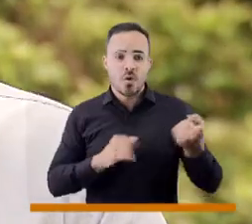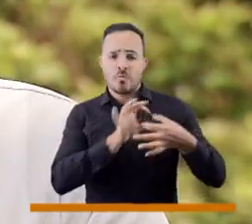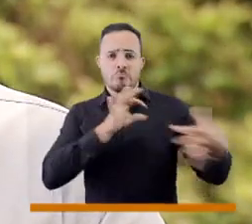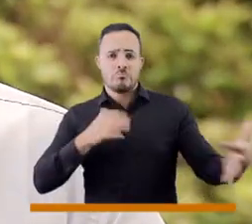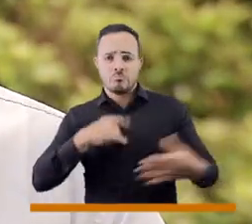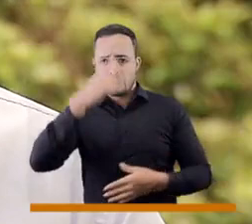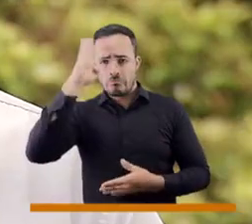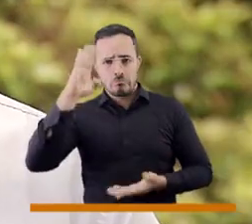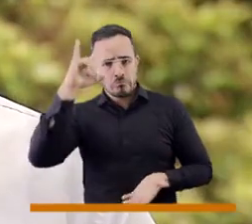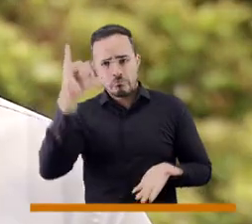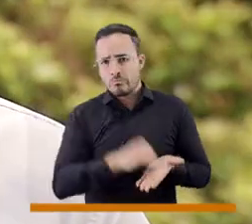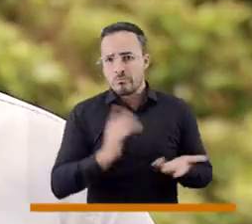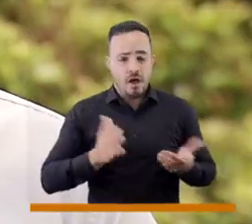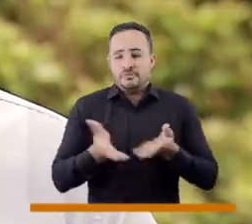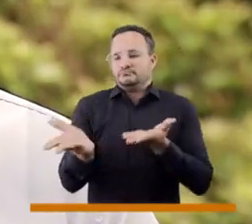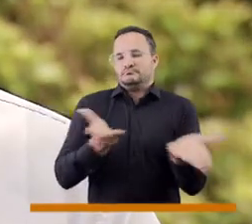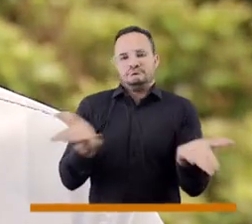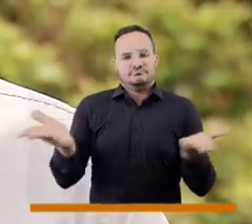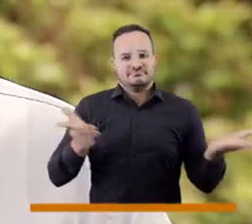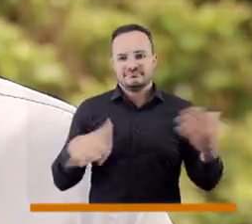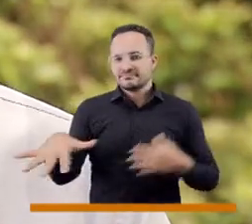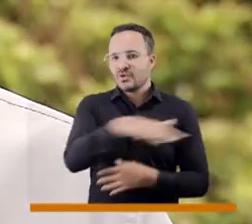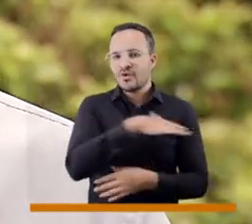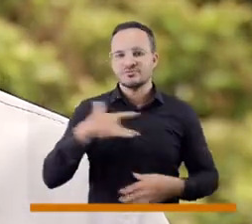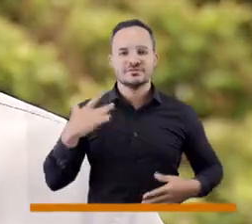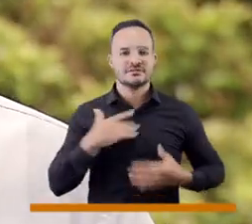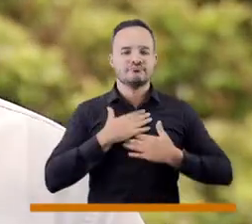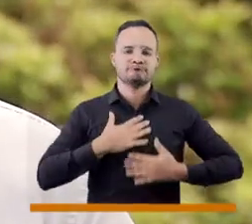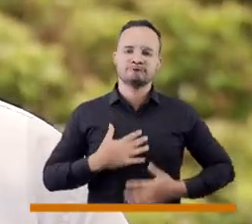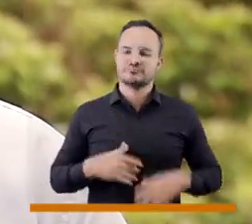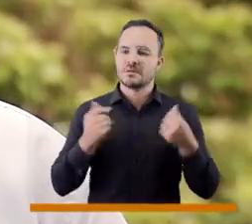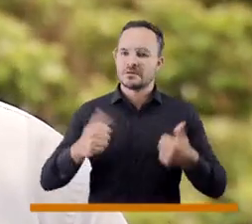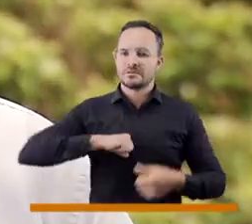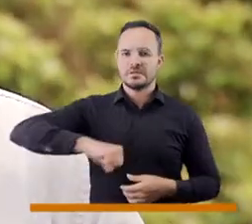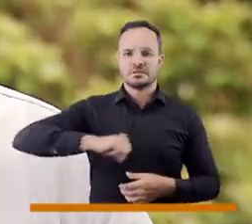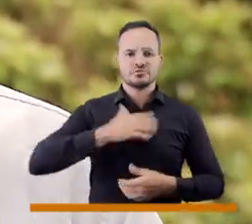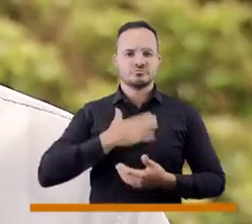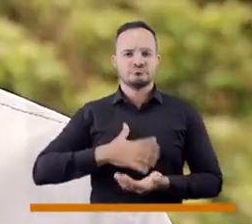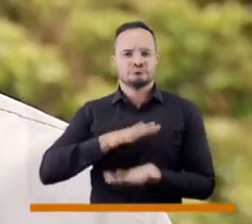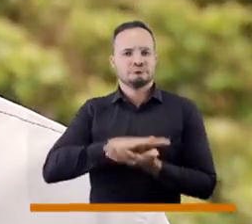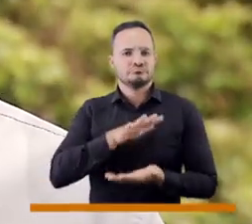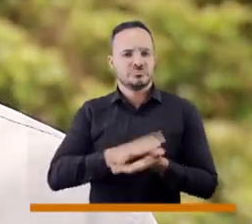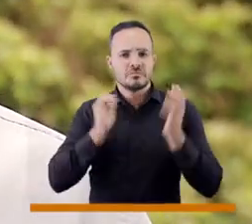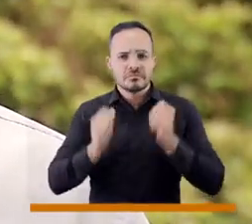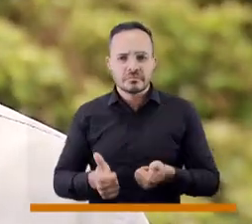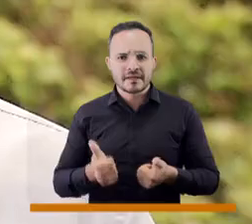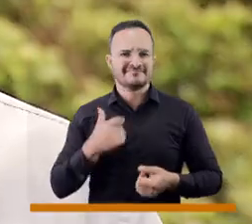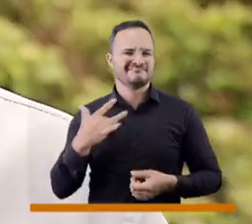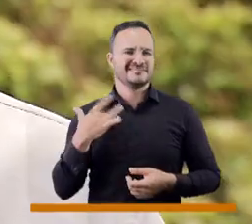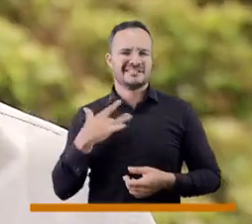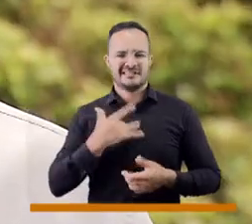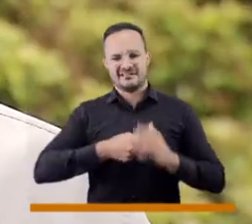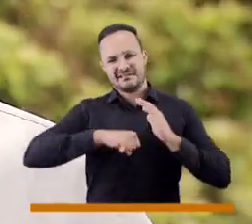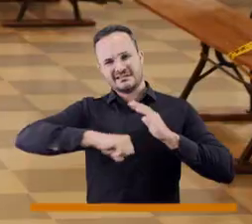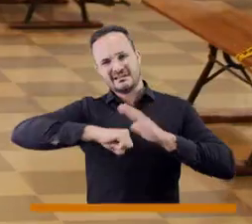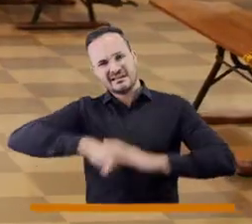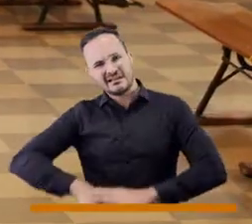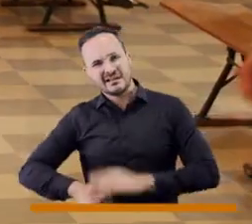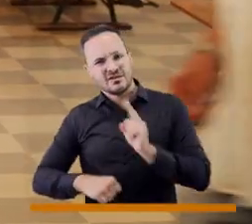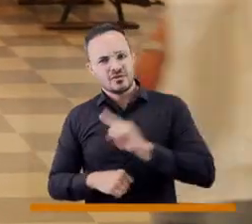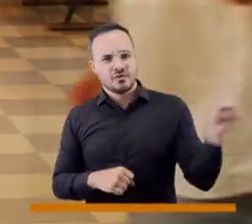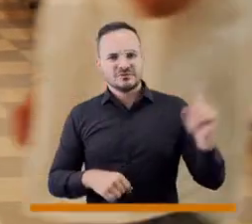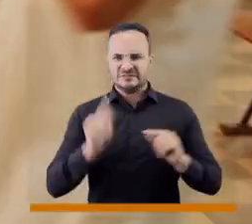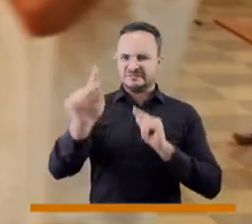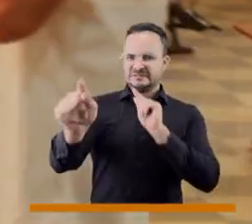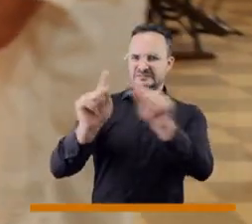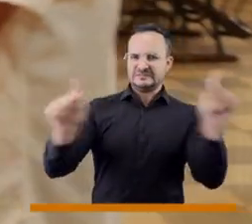poder ayudarle a las personas, el poder beneficiar a las personas para que puedan disfrutar de su derecho de una manera tranquila, que no